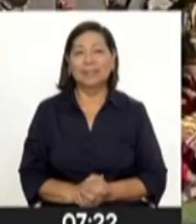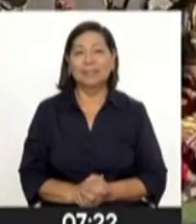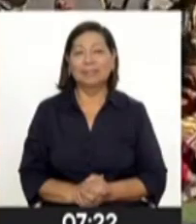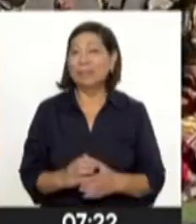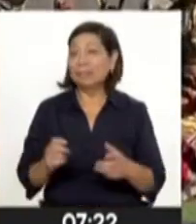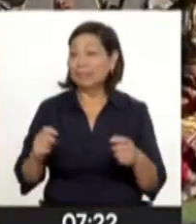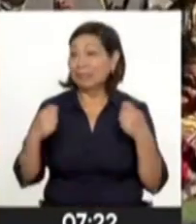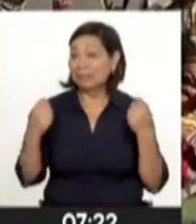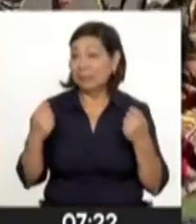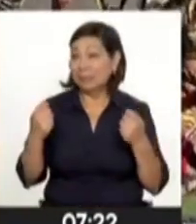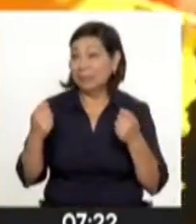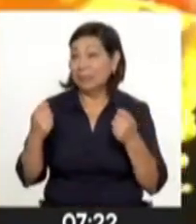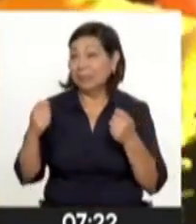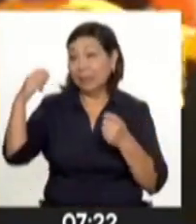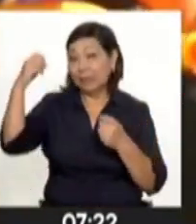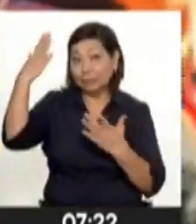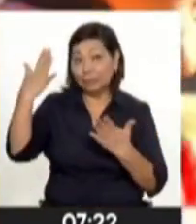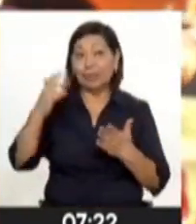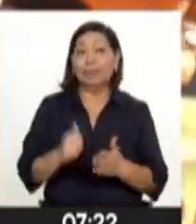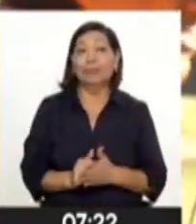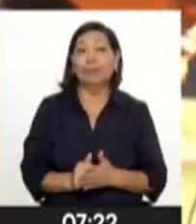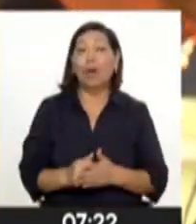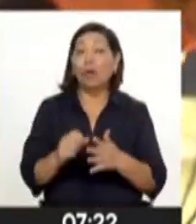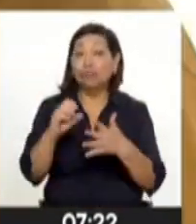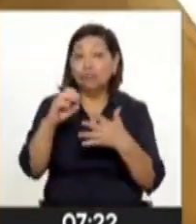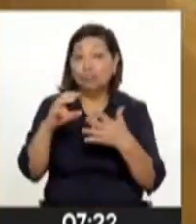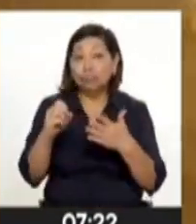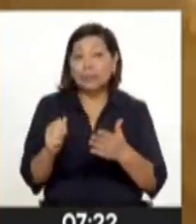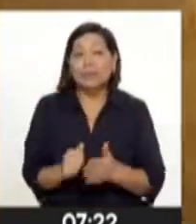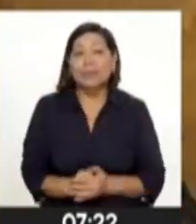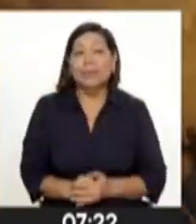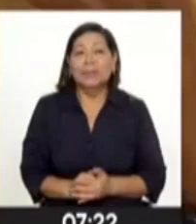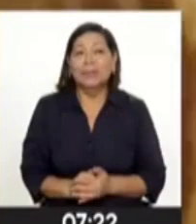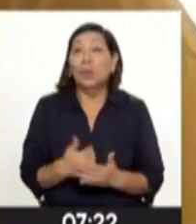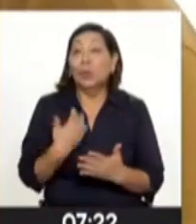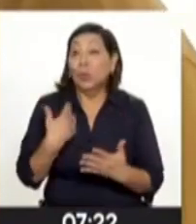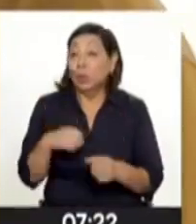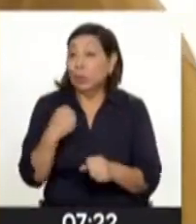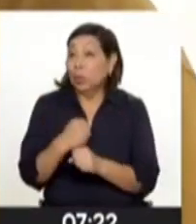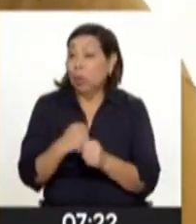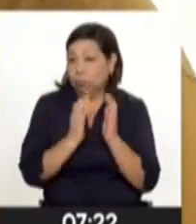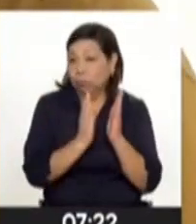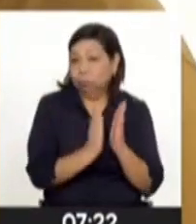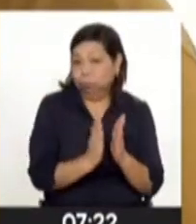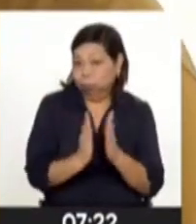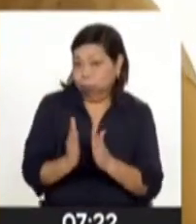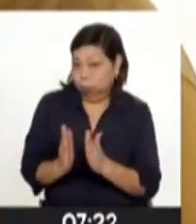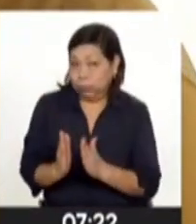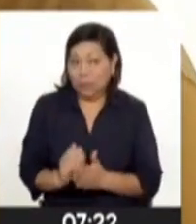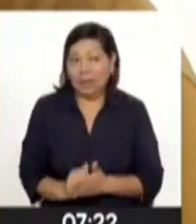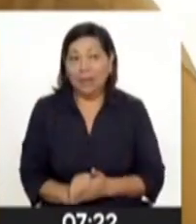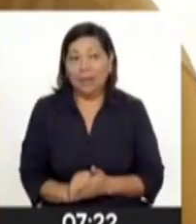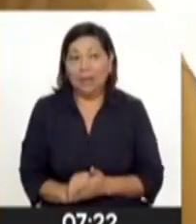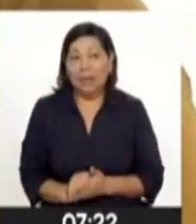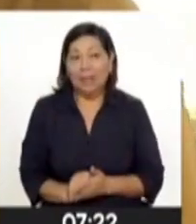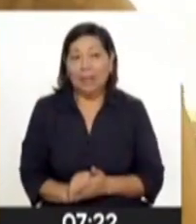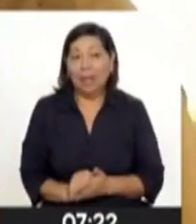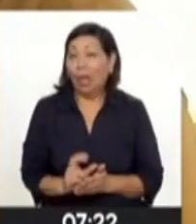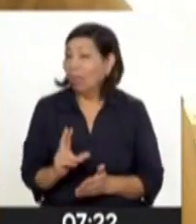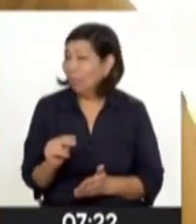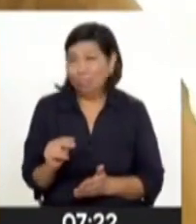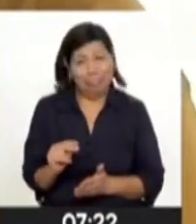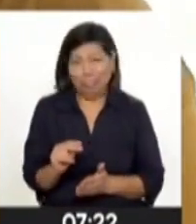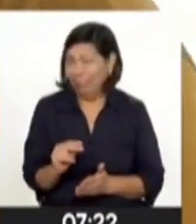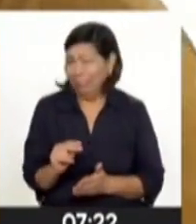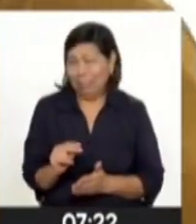La fiesta del Inti Raymi también se vivió de manera multiplataforma. Es un trabajo bien coordinado porque, como les digo también, no se trata